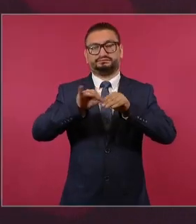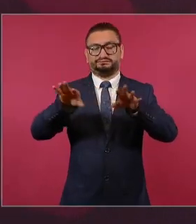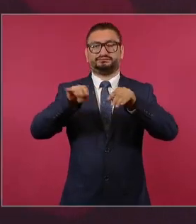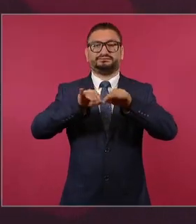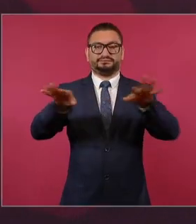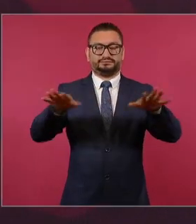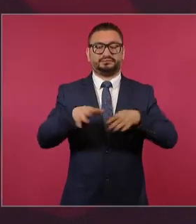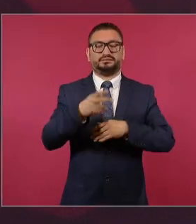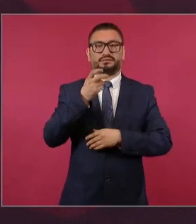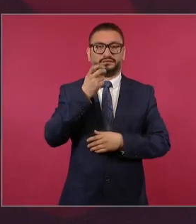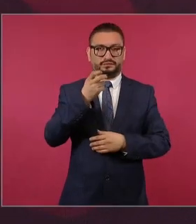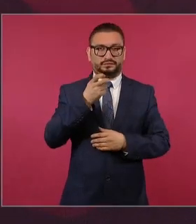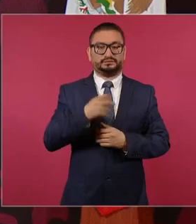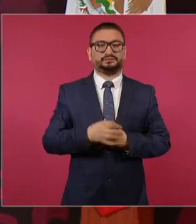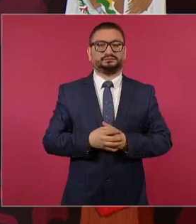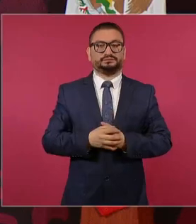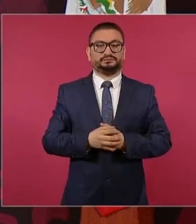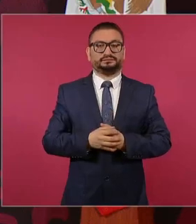Eso también es